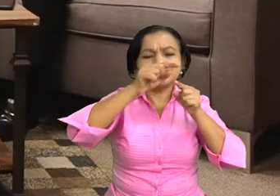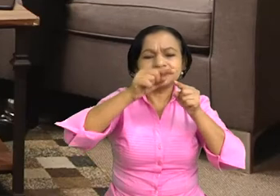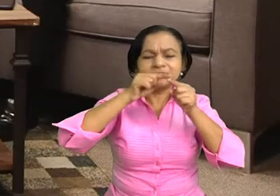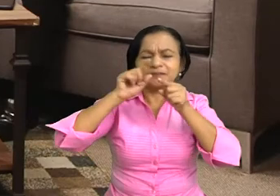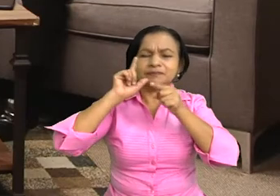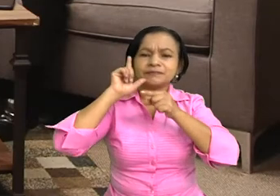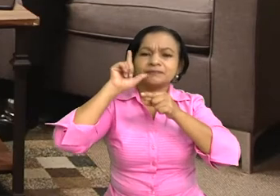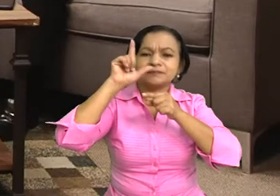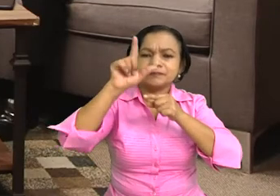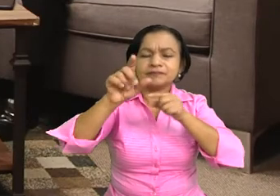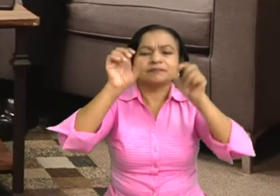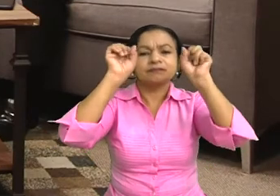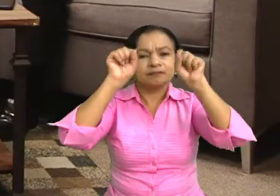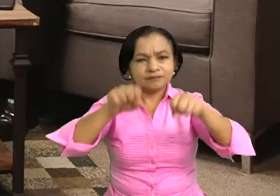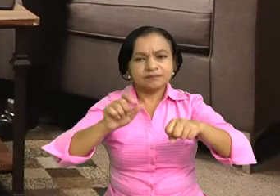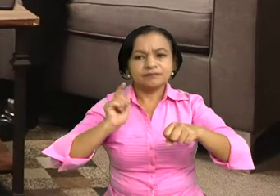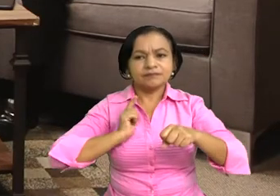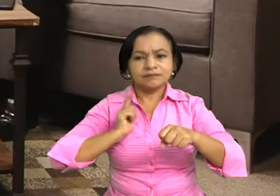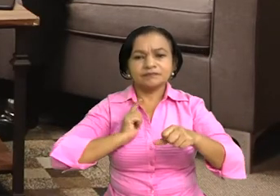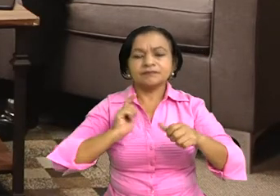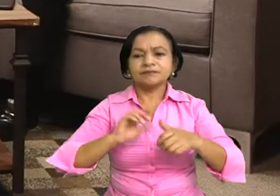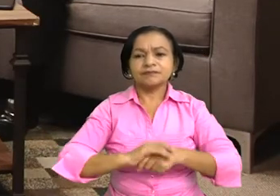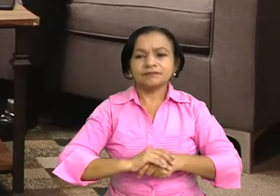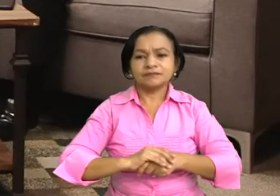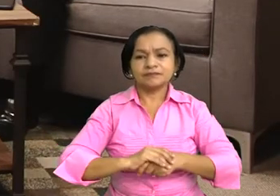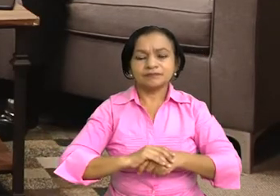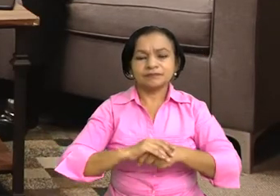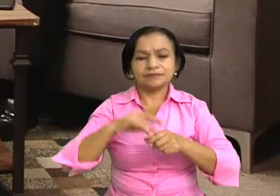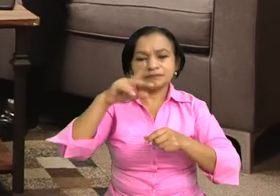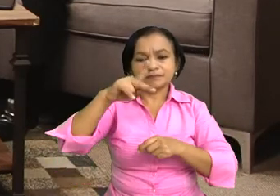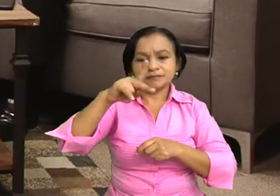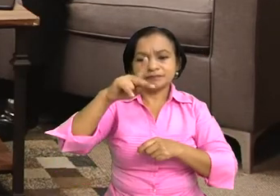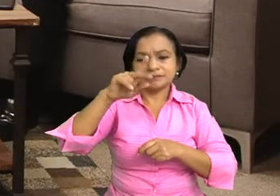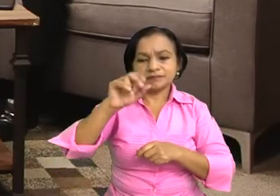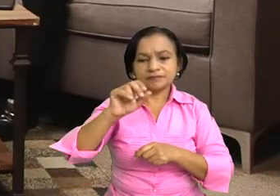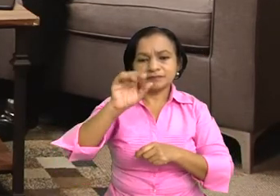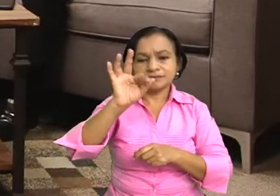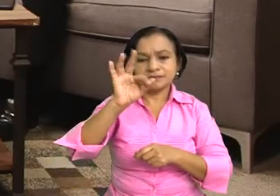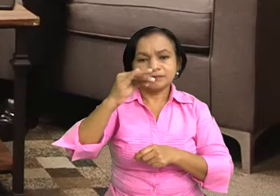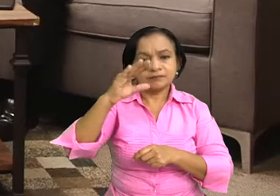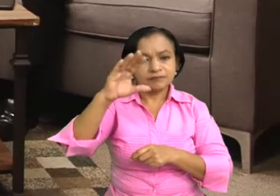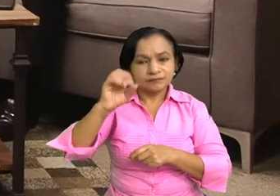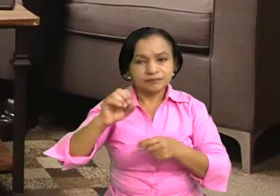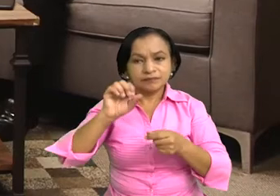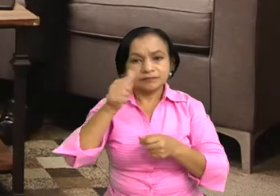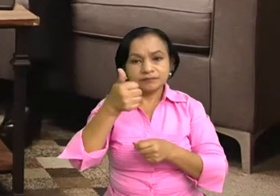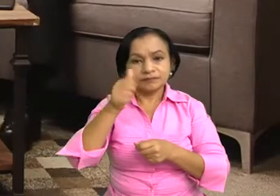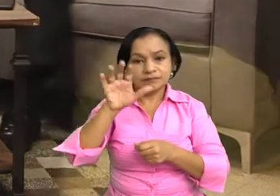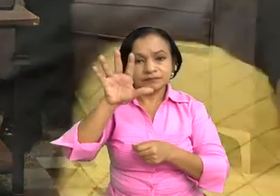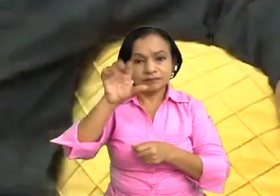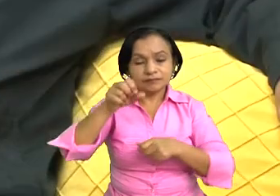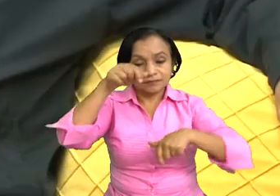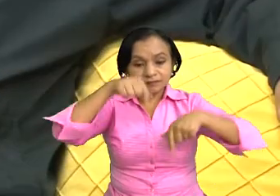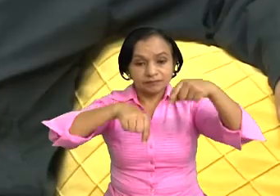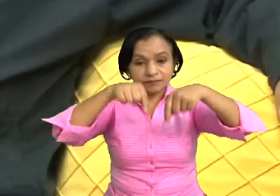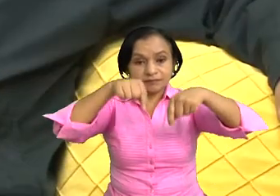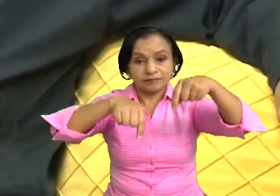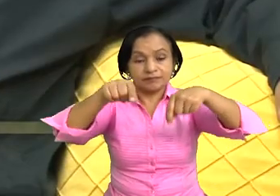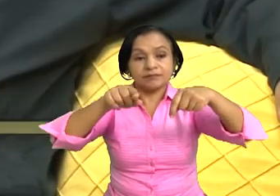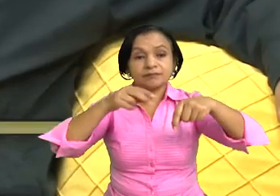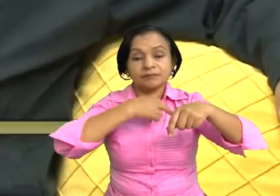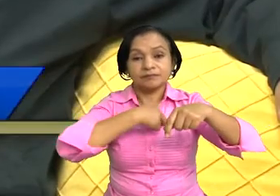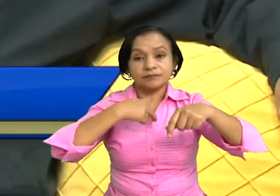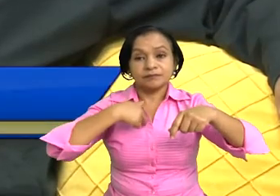recóndito del país, tanto del Pacífico. En el Pacífico hicimos 650 kilómetros